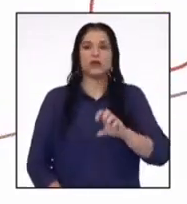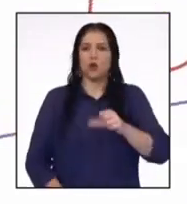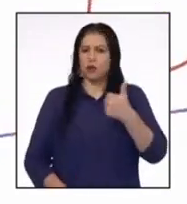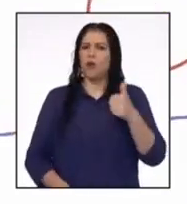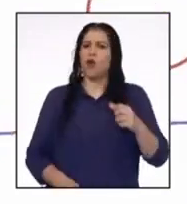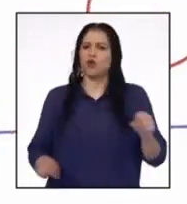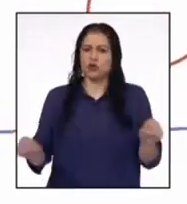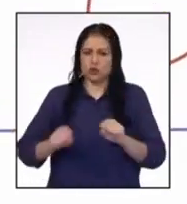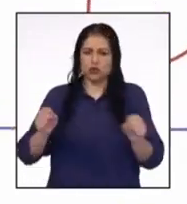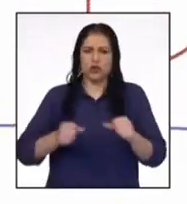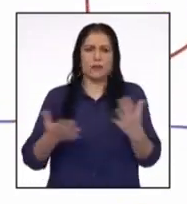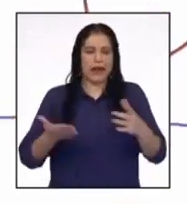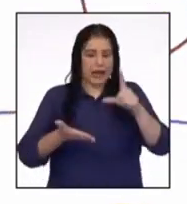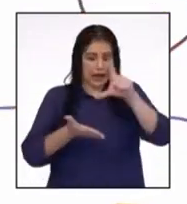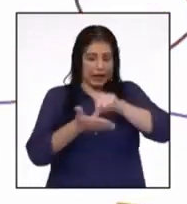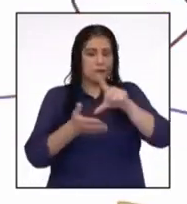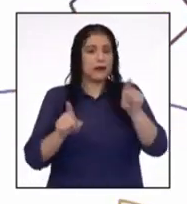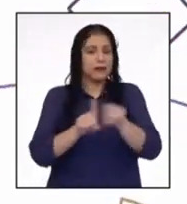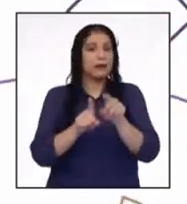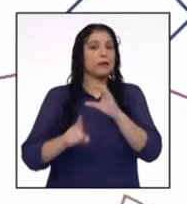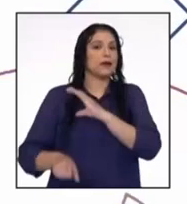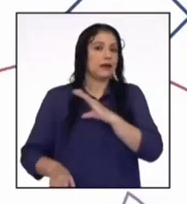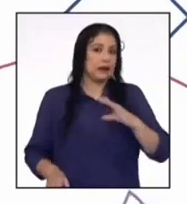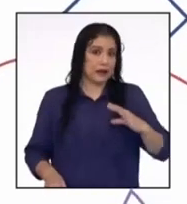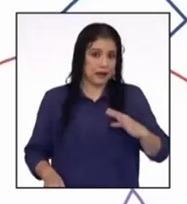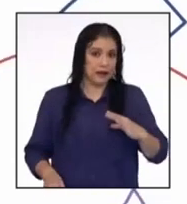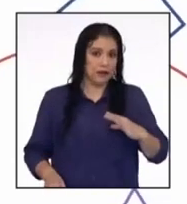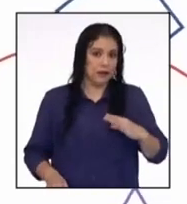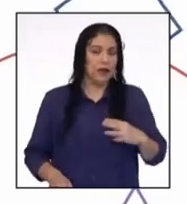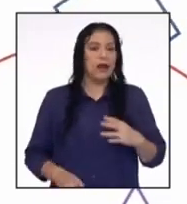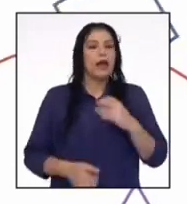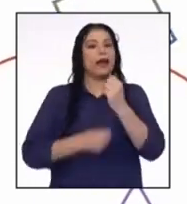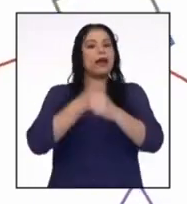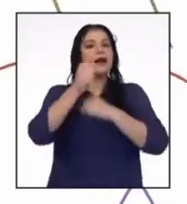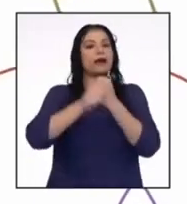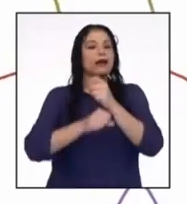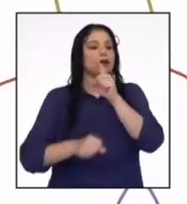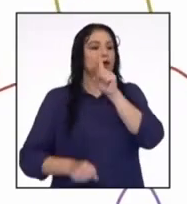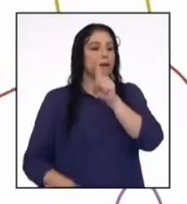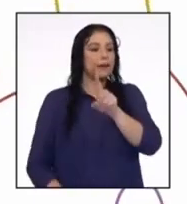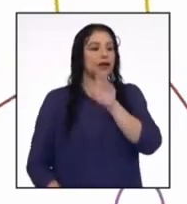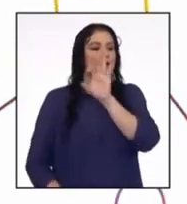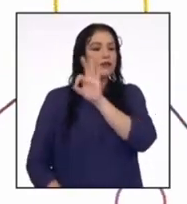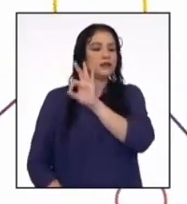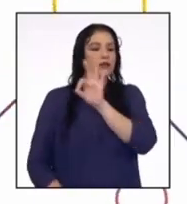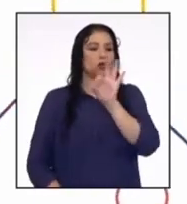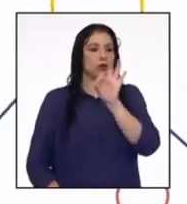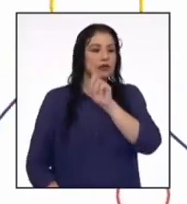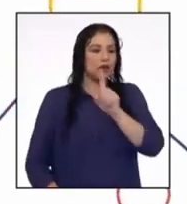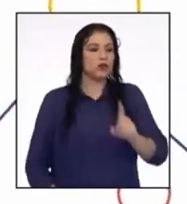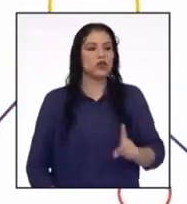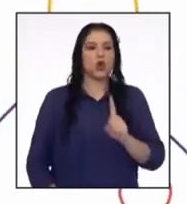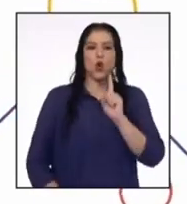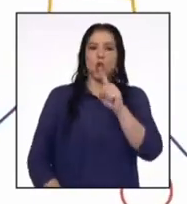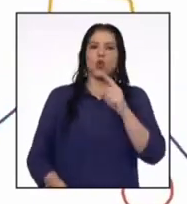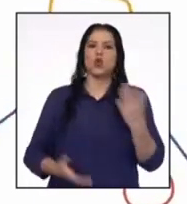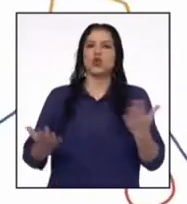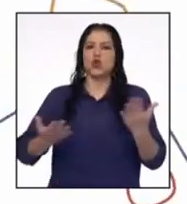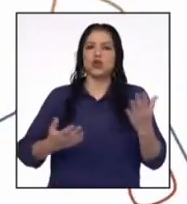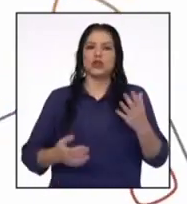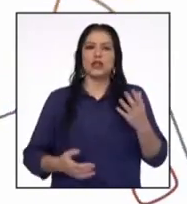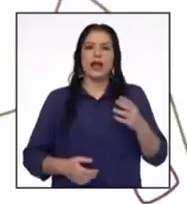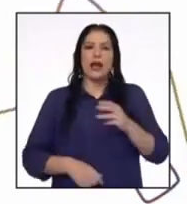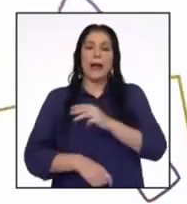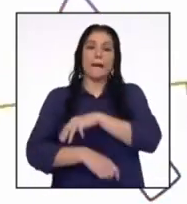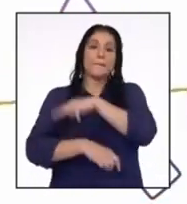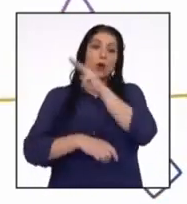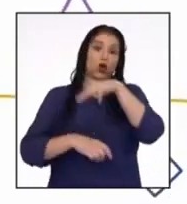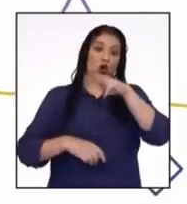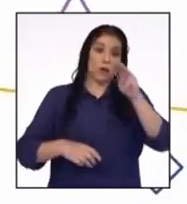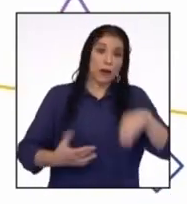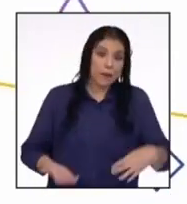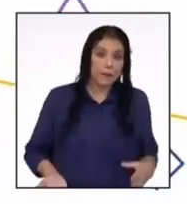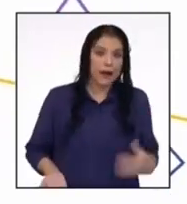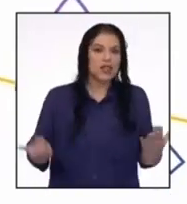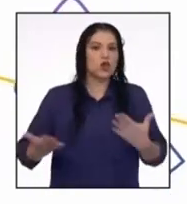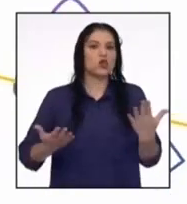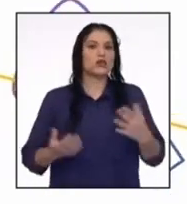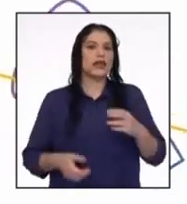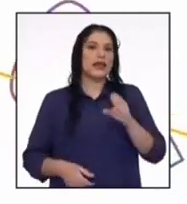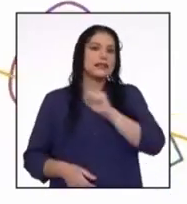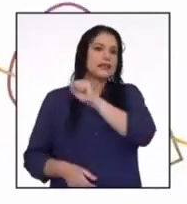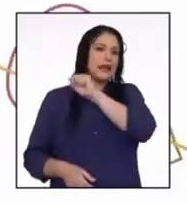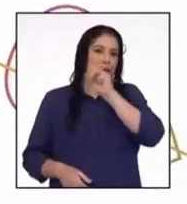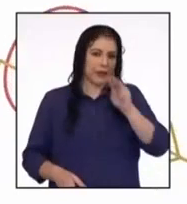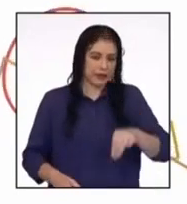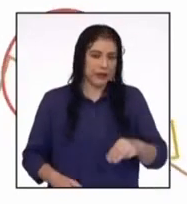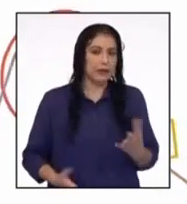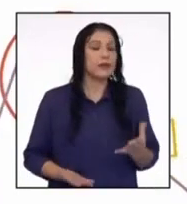otro sismo en Lima y Callao. En 1991 hubo el sismo en Moyobamba, región San